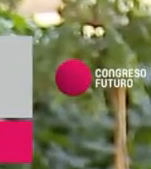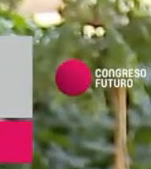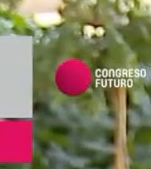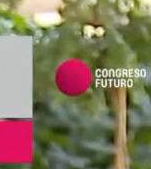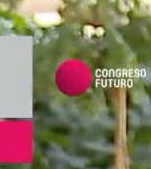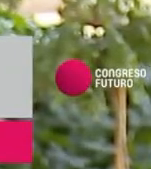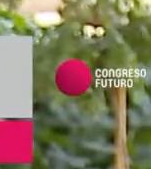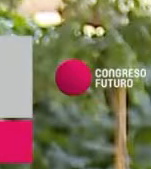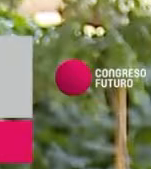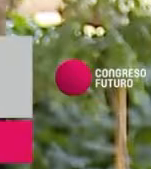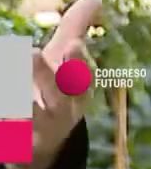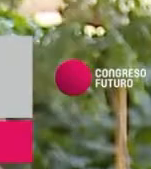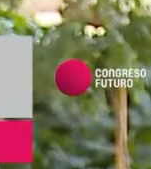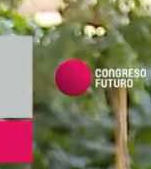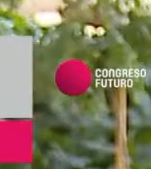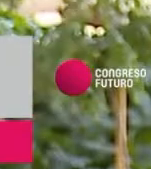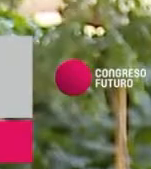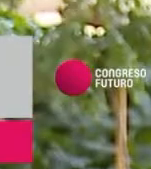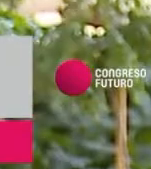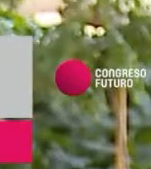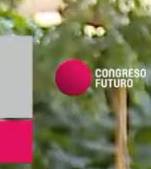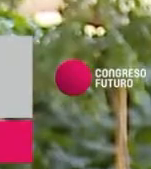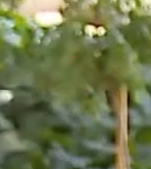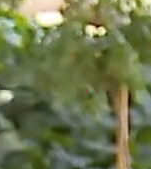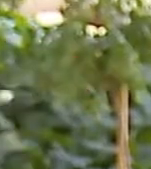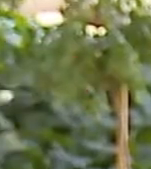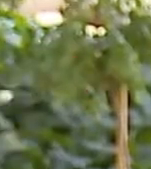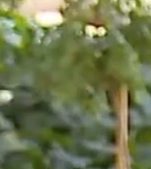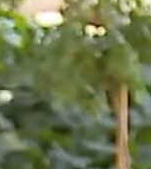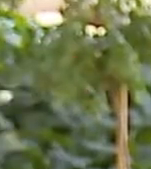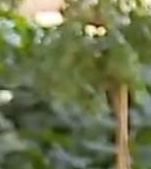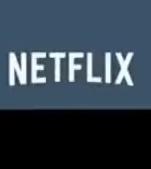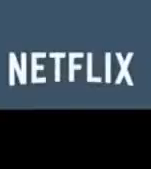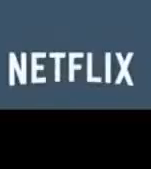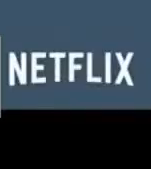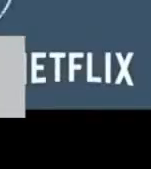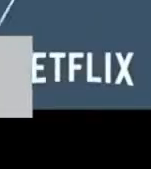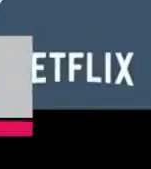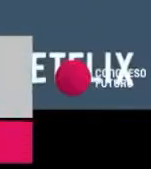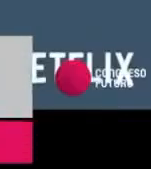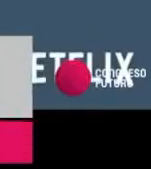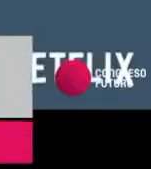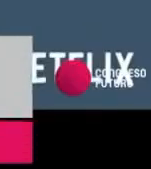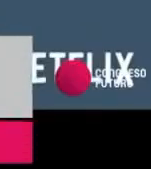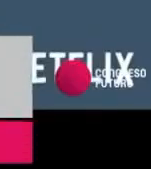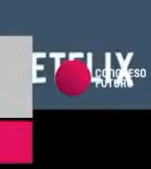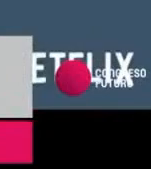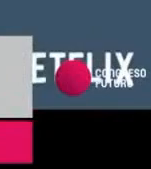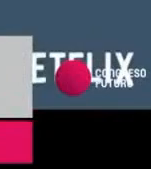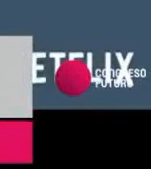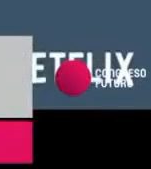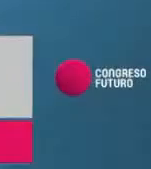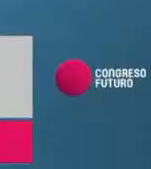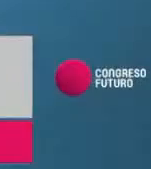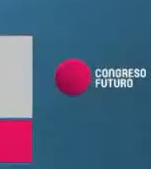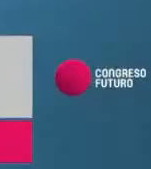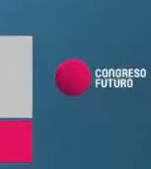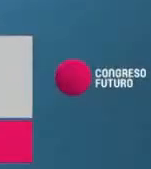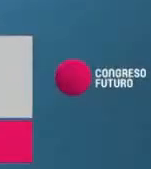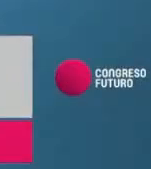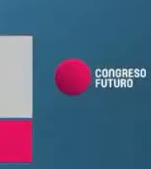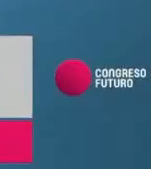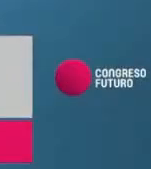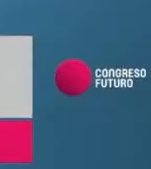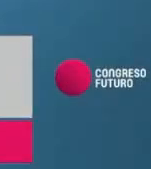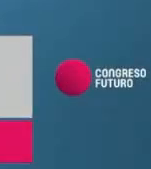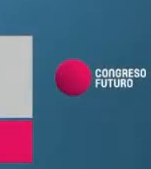en las pantallas, le roban tiempo a actividades fundamentales, están usando mecanismos adictivos. Adicciones que, según diversos estudios, llegan a niveles similares a los